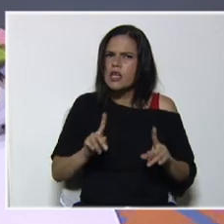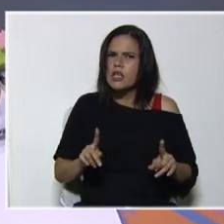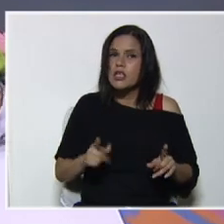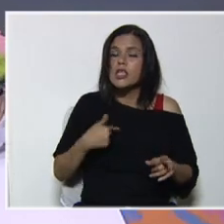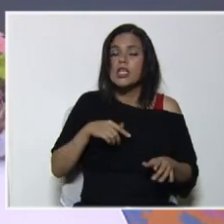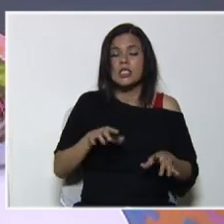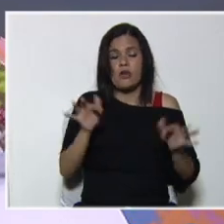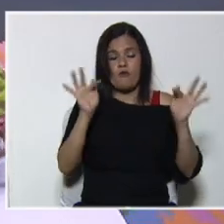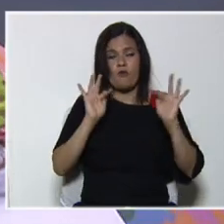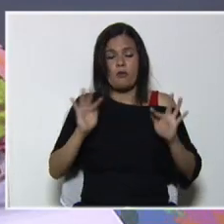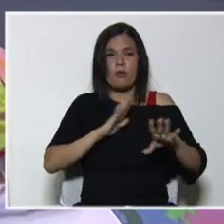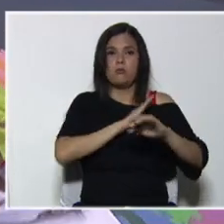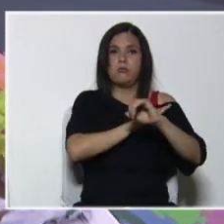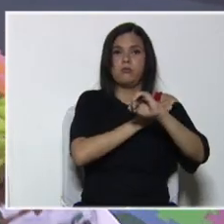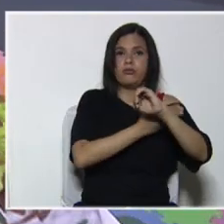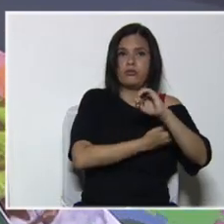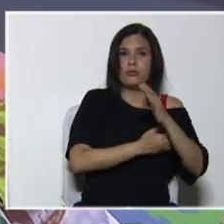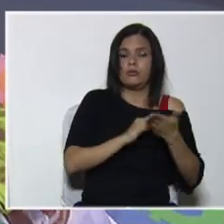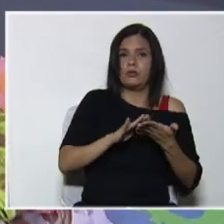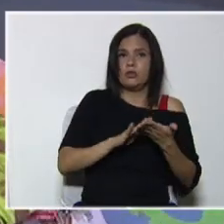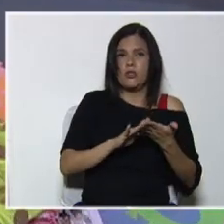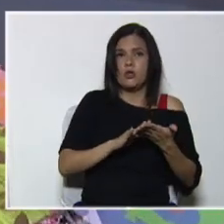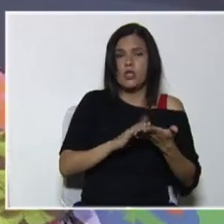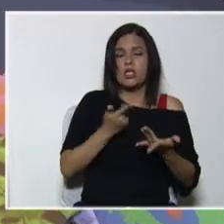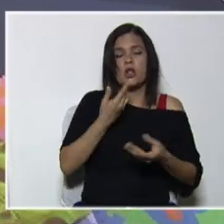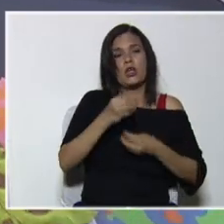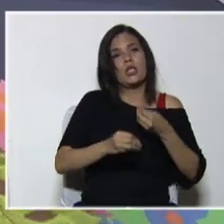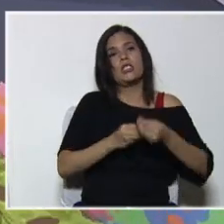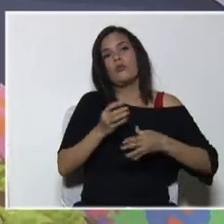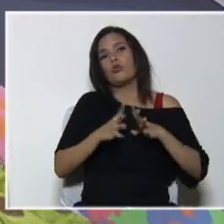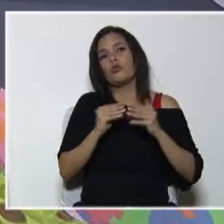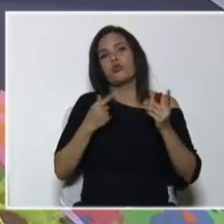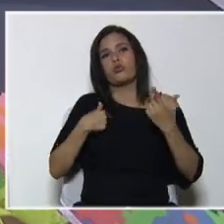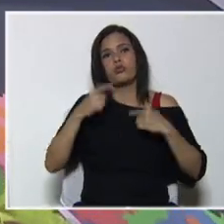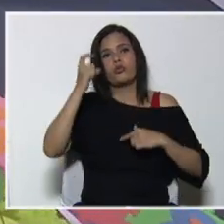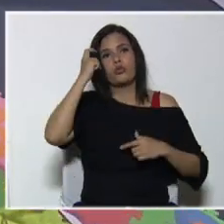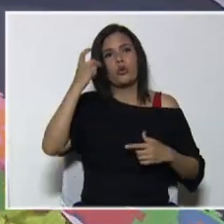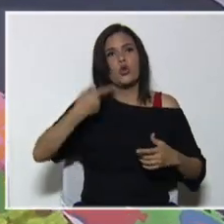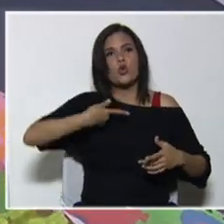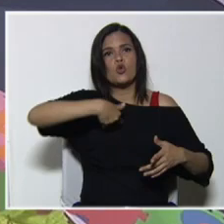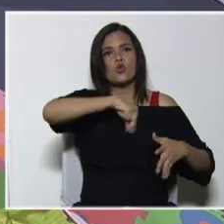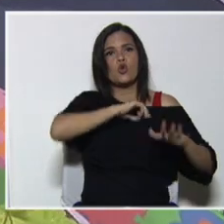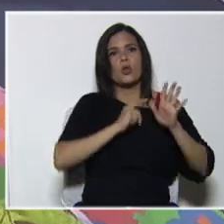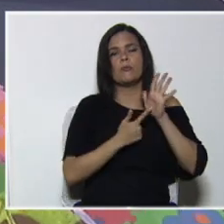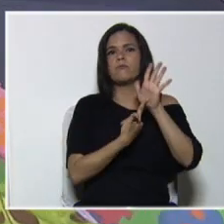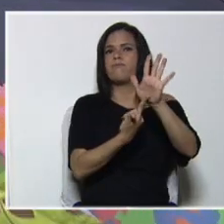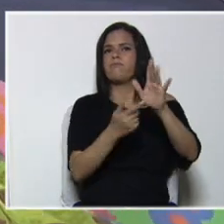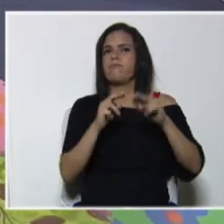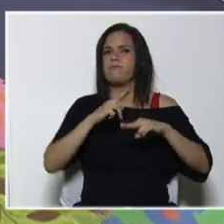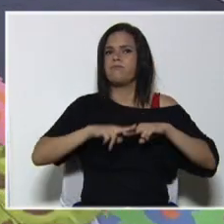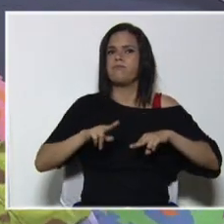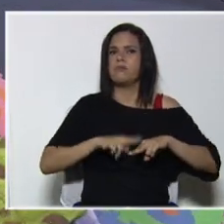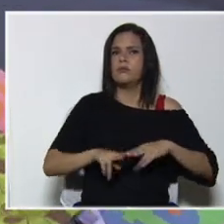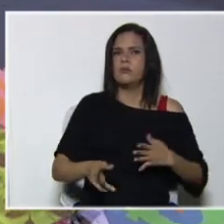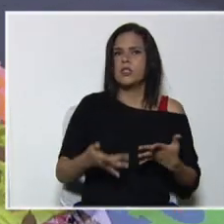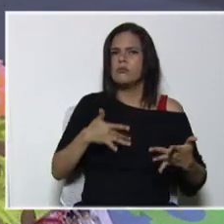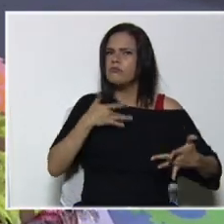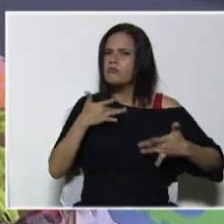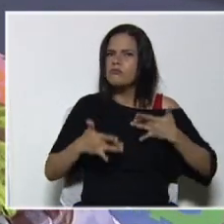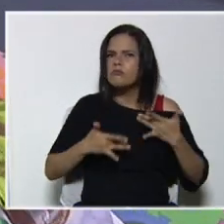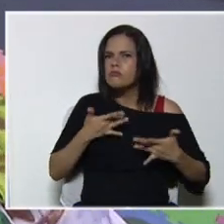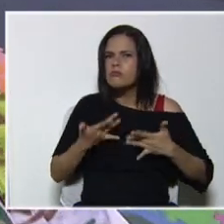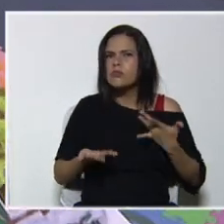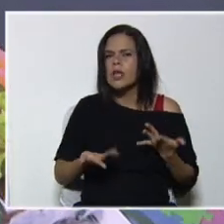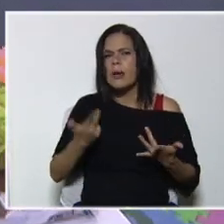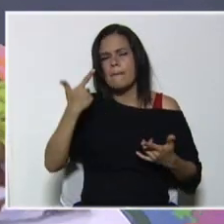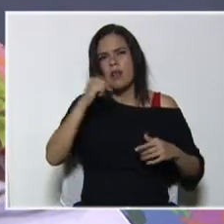las texturas y desde lo cotidiano, desde el hogar, nosotros presentamos a nuestras niñas y a nuestros niños actividades que